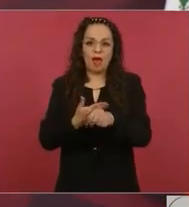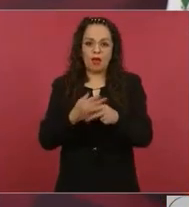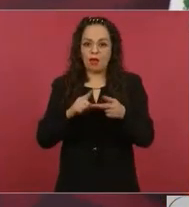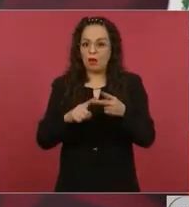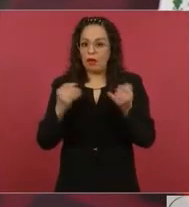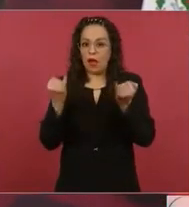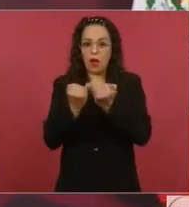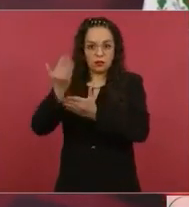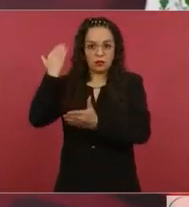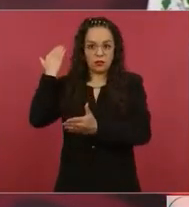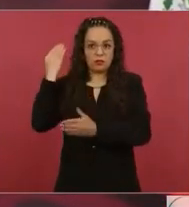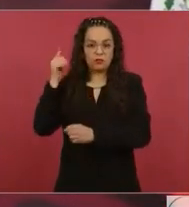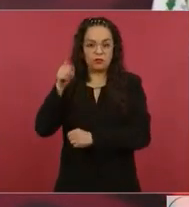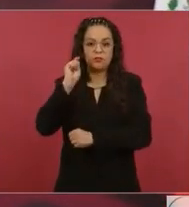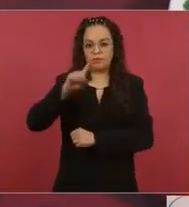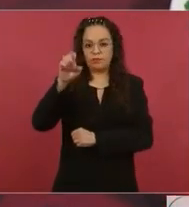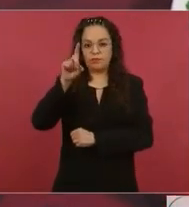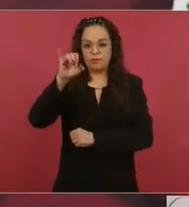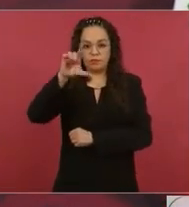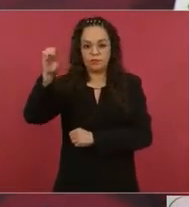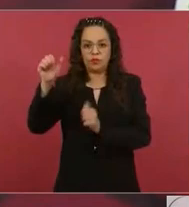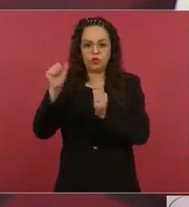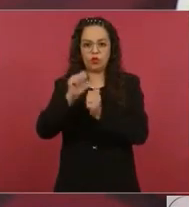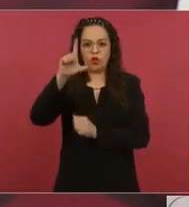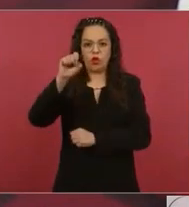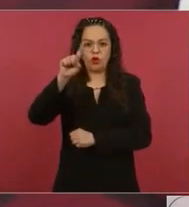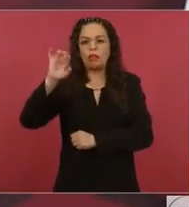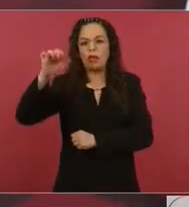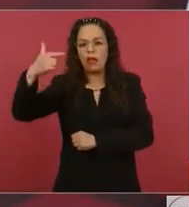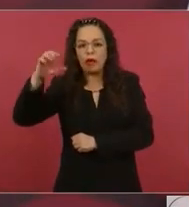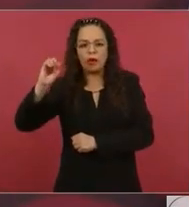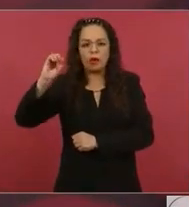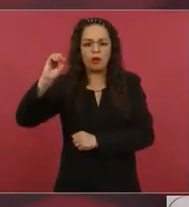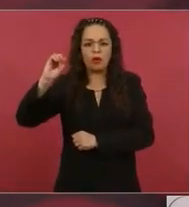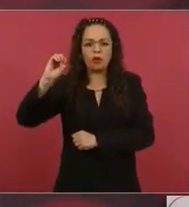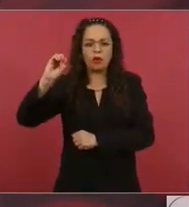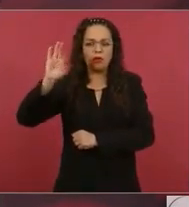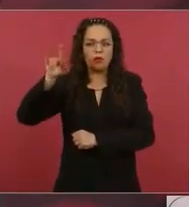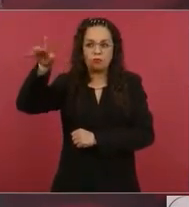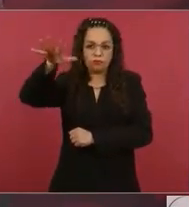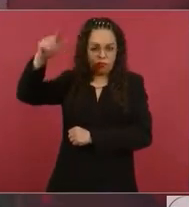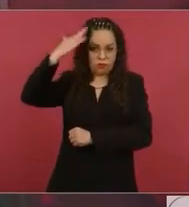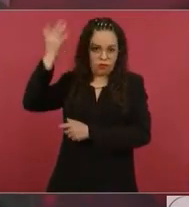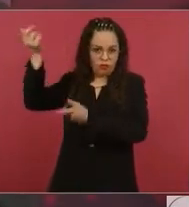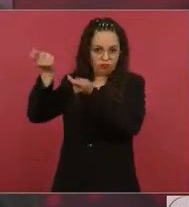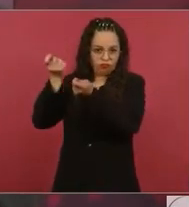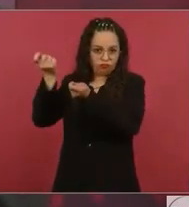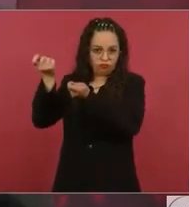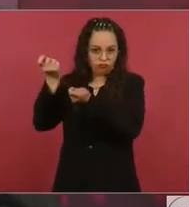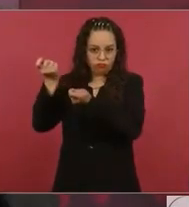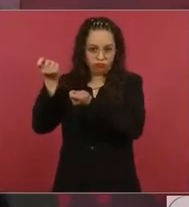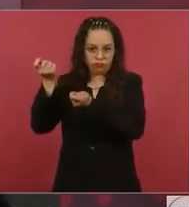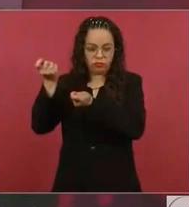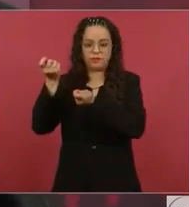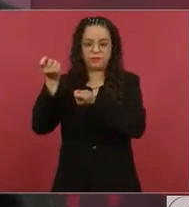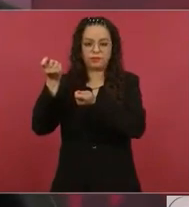la época de Zedillo, con Lozano Gracia y a Diego, y eran los que dominaban ahí. Y de manera